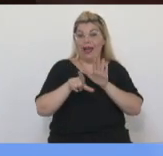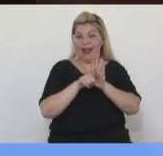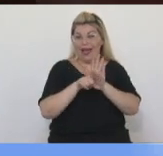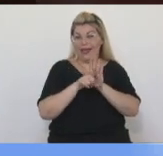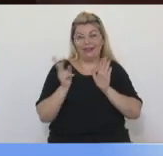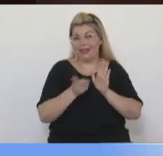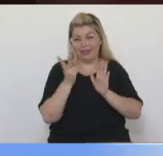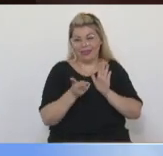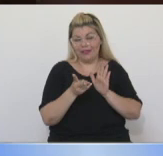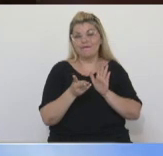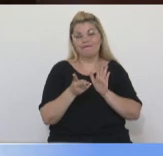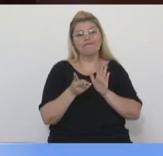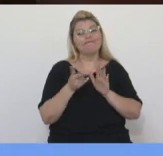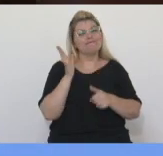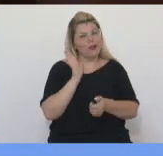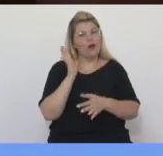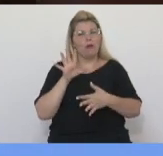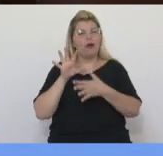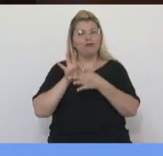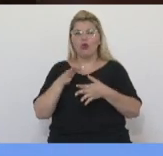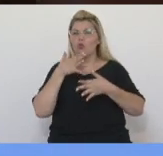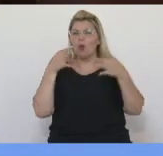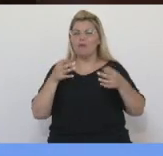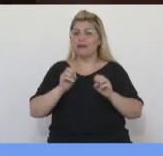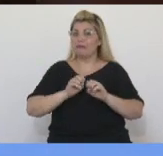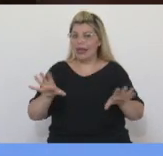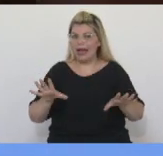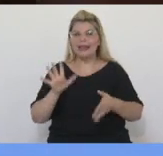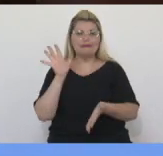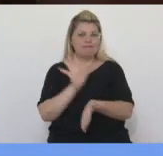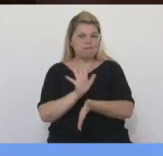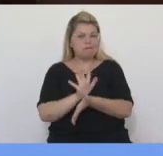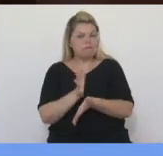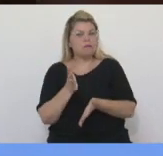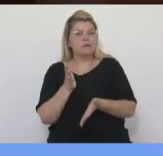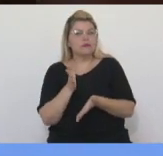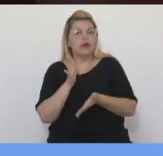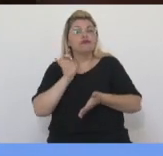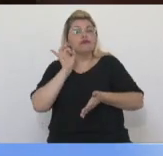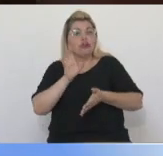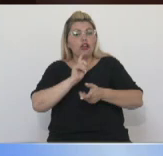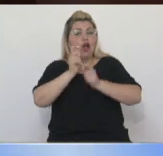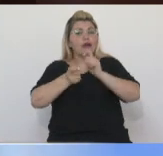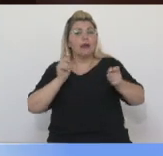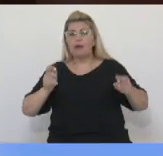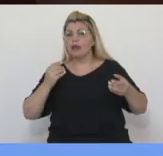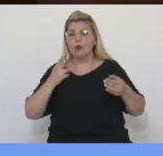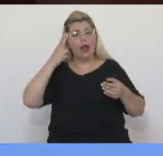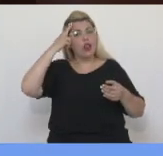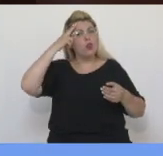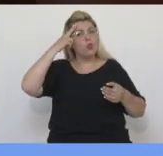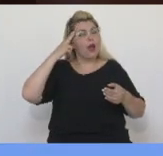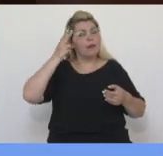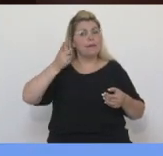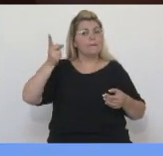se aplica mal lo cual significa que sólo reparte el 9% de lo